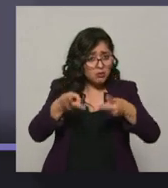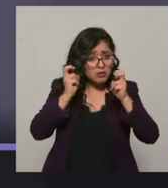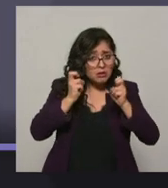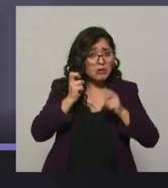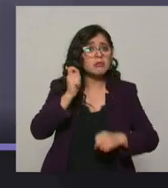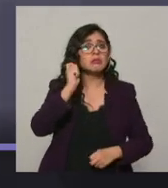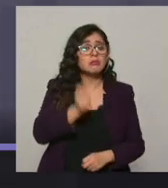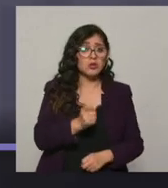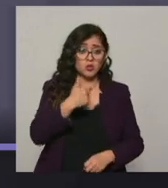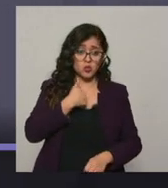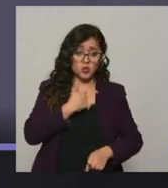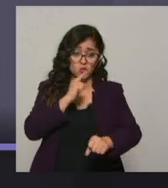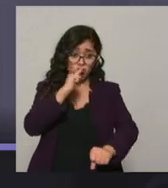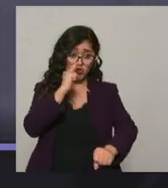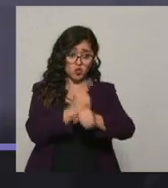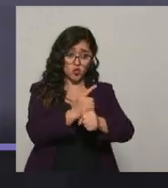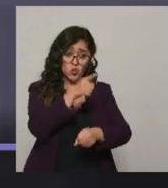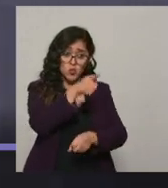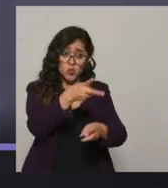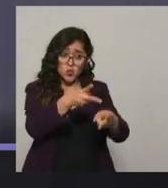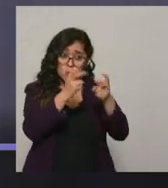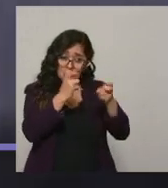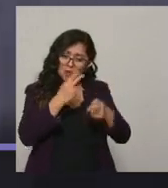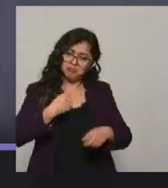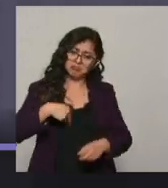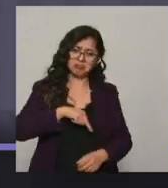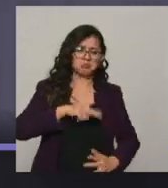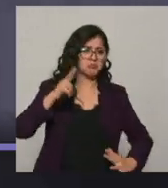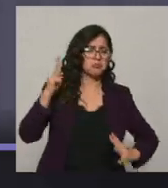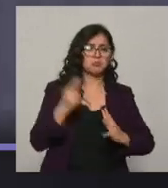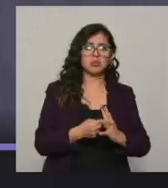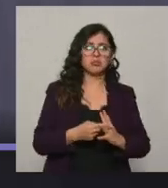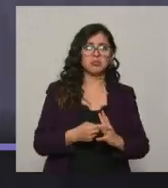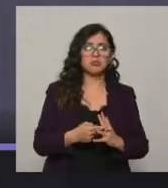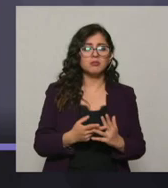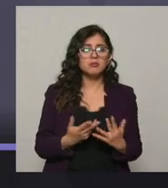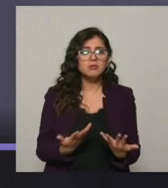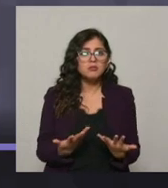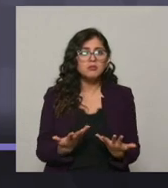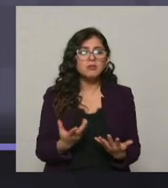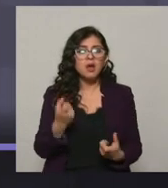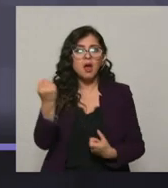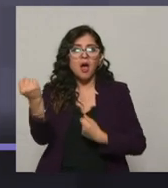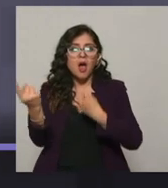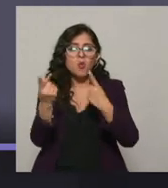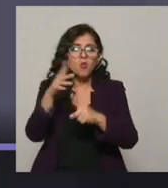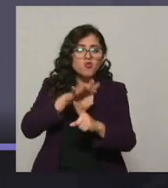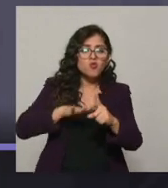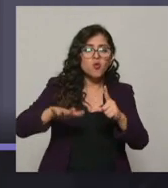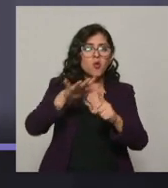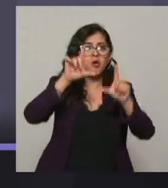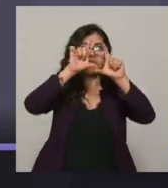te matamos. Y muchísimas colonias están de algún modo con estas mantas, ¿no?,